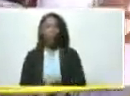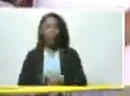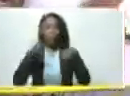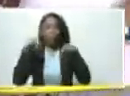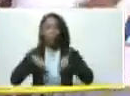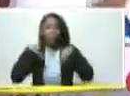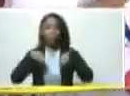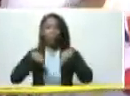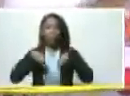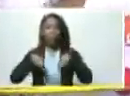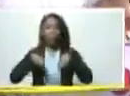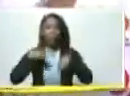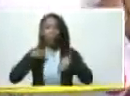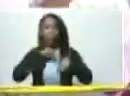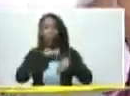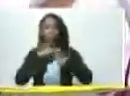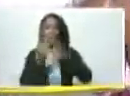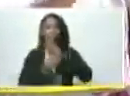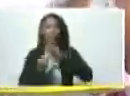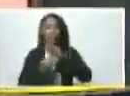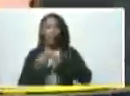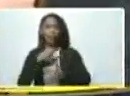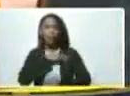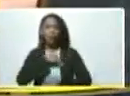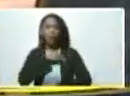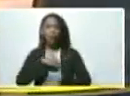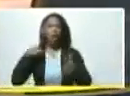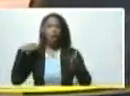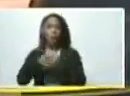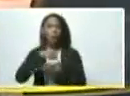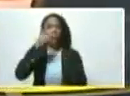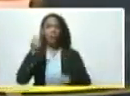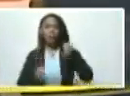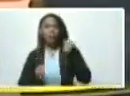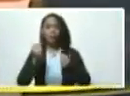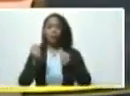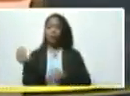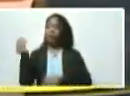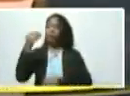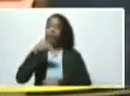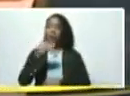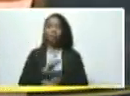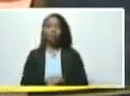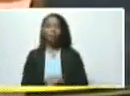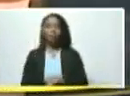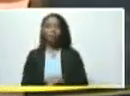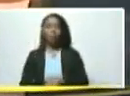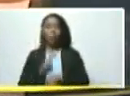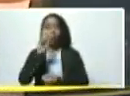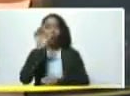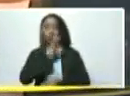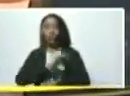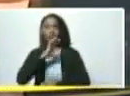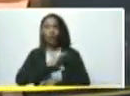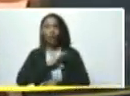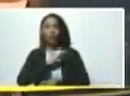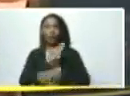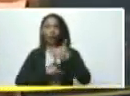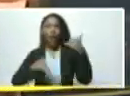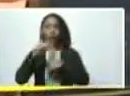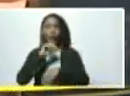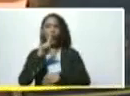acá, desde nuestra base de misiones, Golpe de Timón y además Comuna Socialista Altos del